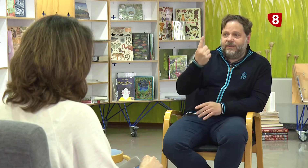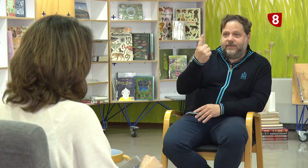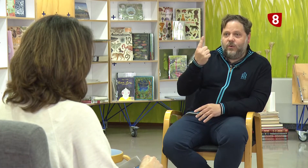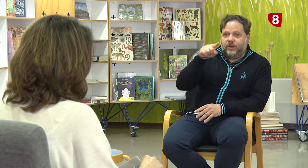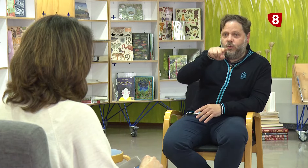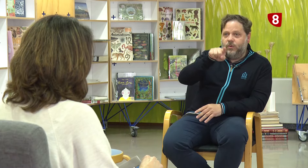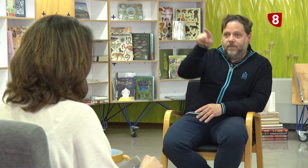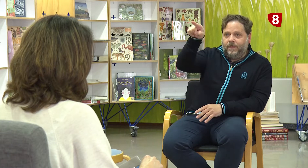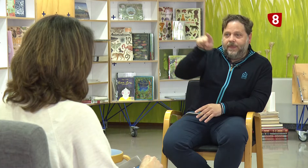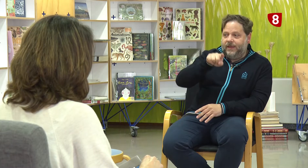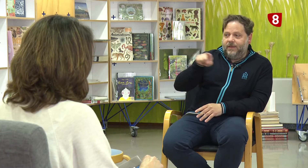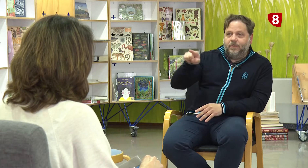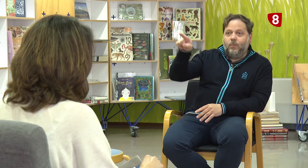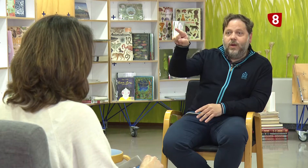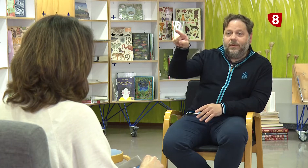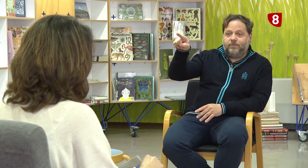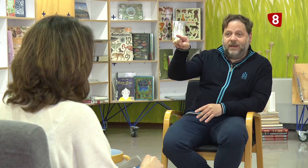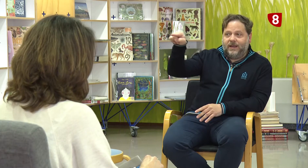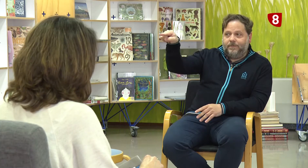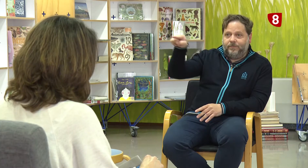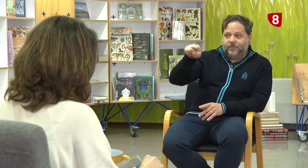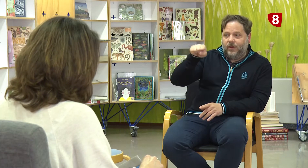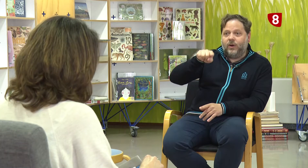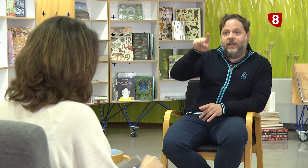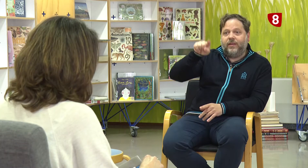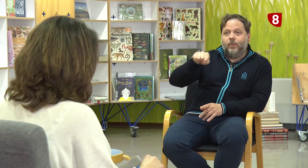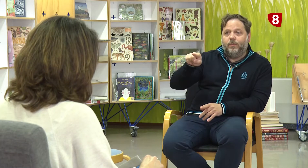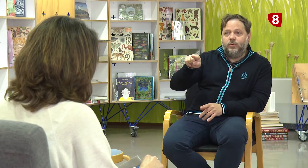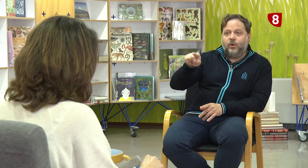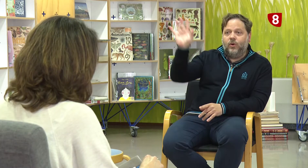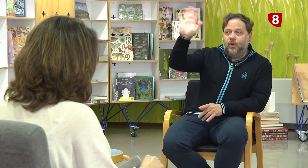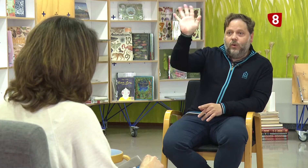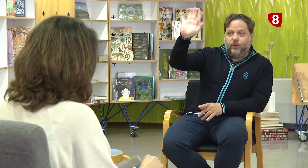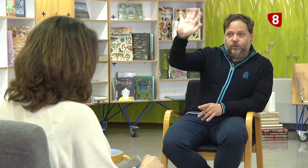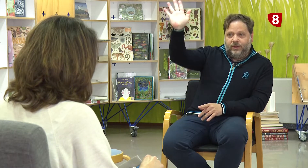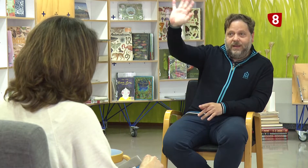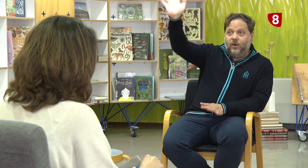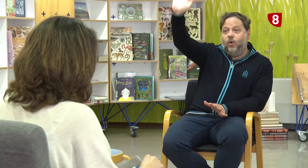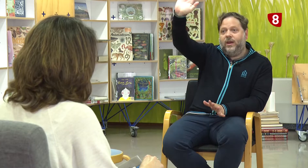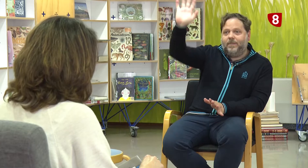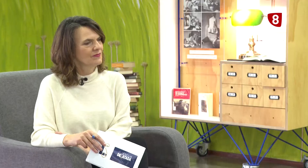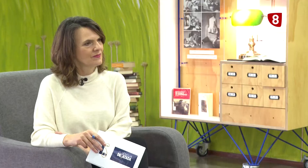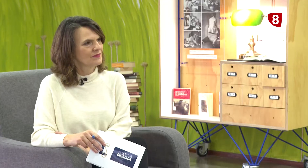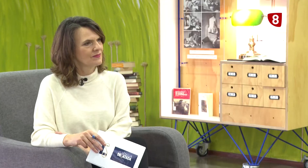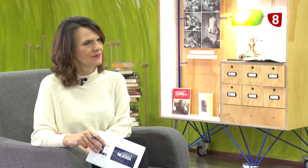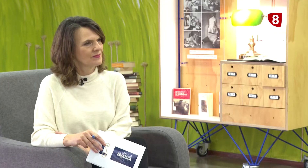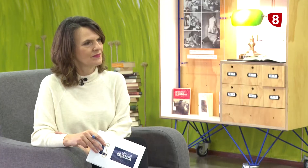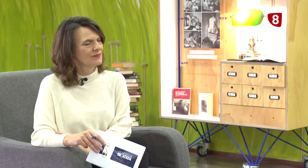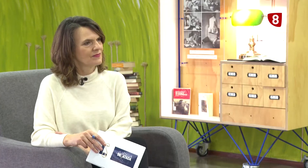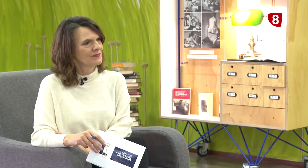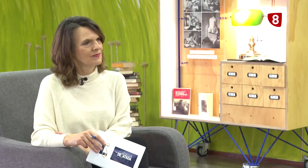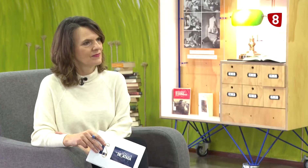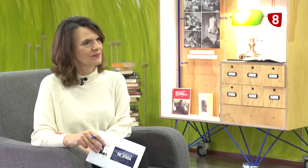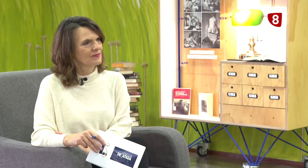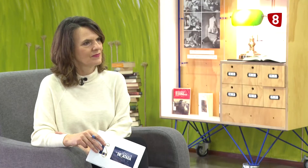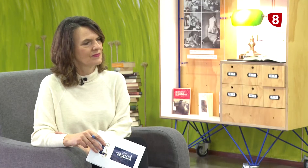que las señas es algo que tú mueves para localizar un punto, o inclusive, hola, para algo así,